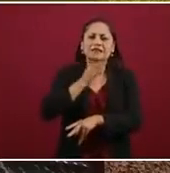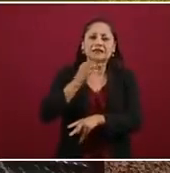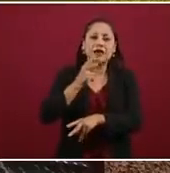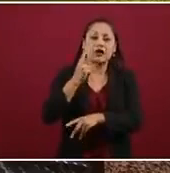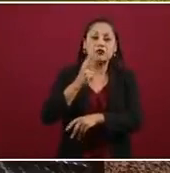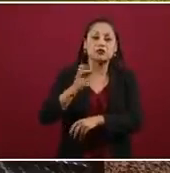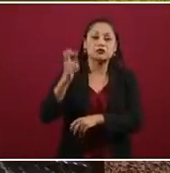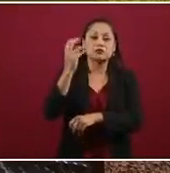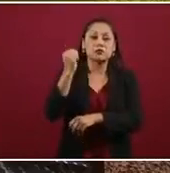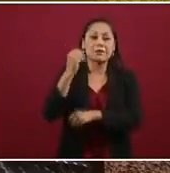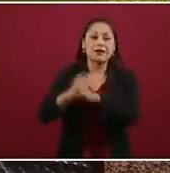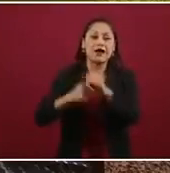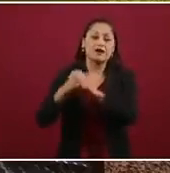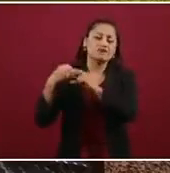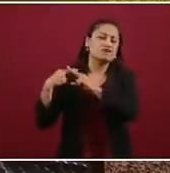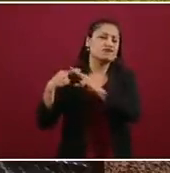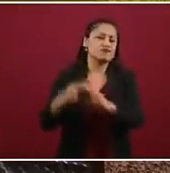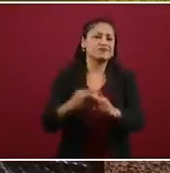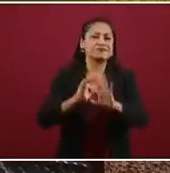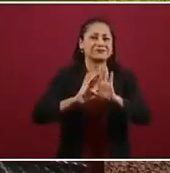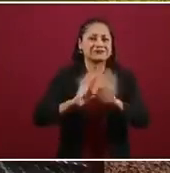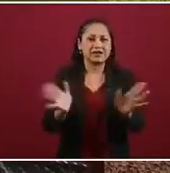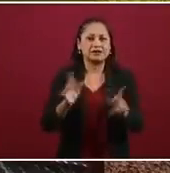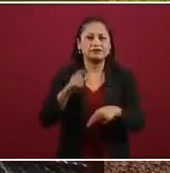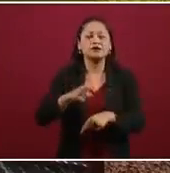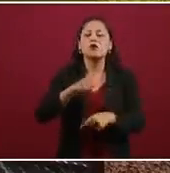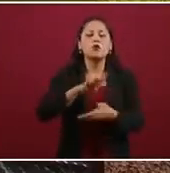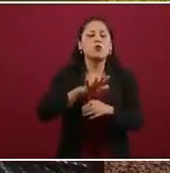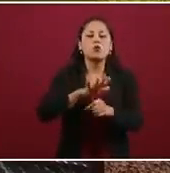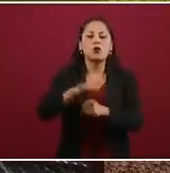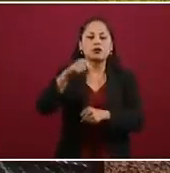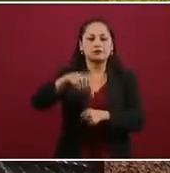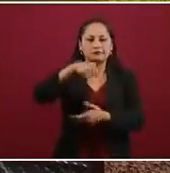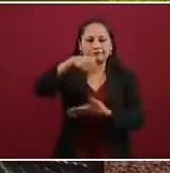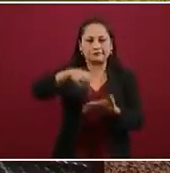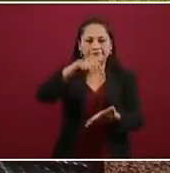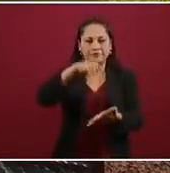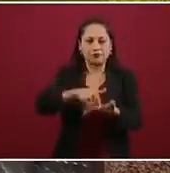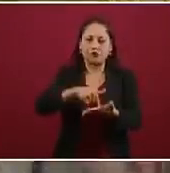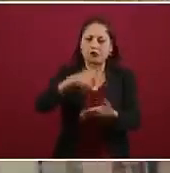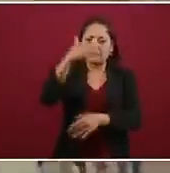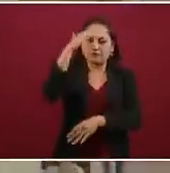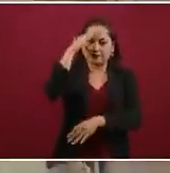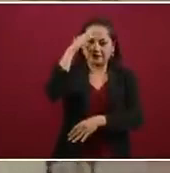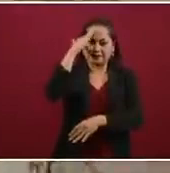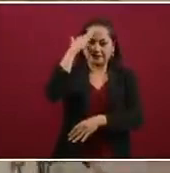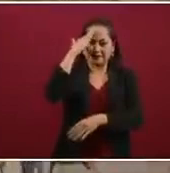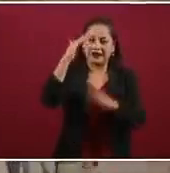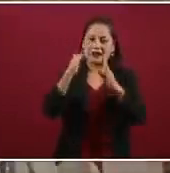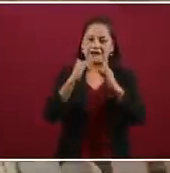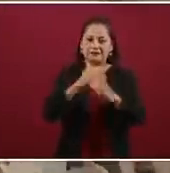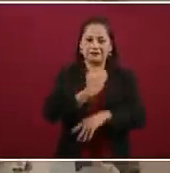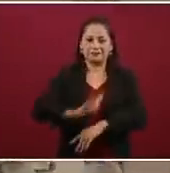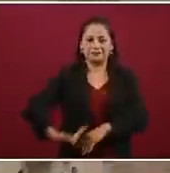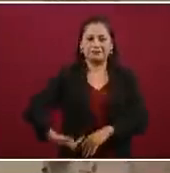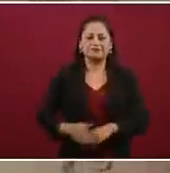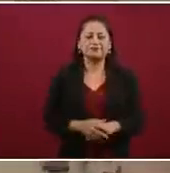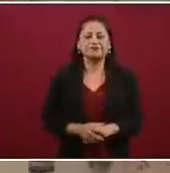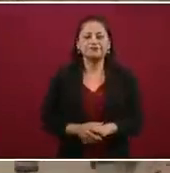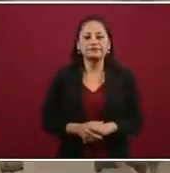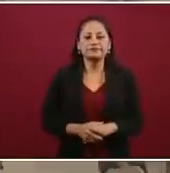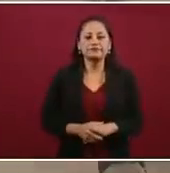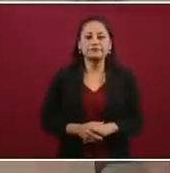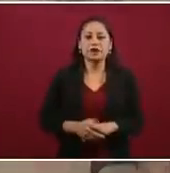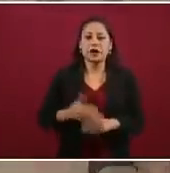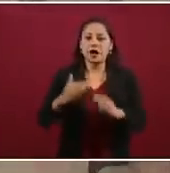ya, y por supuesto que me refiero al Palacio Nacional. El Palacio Nacional